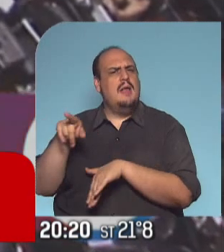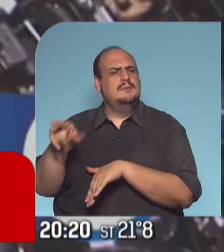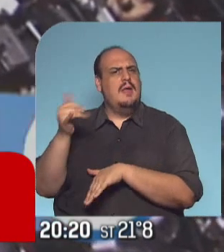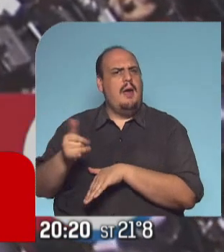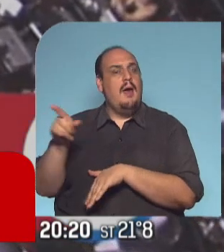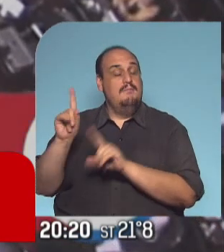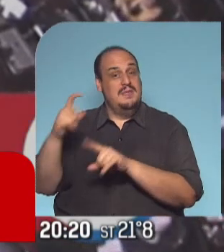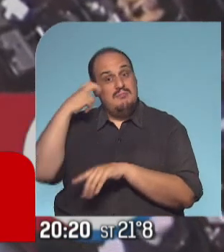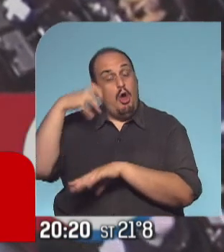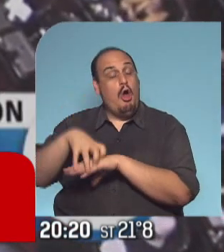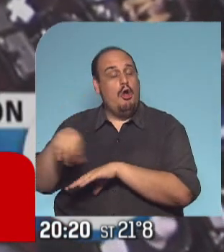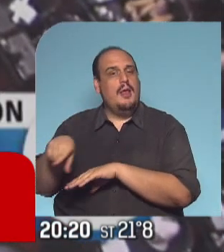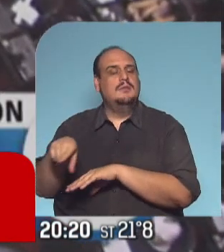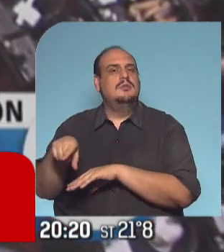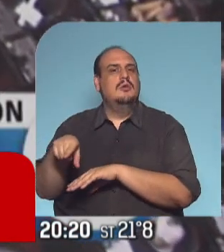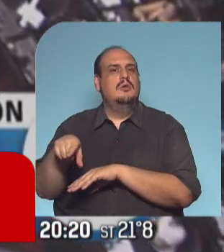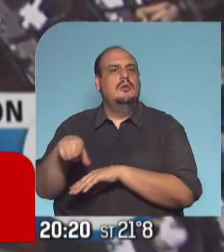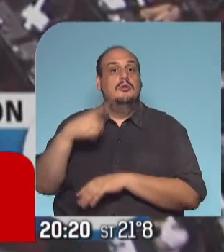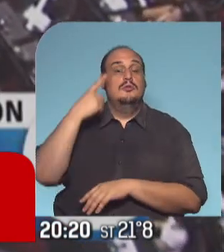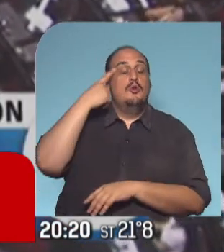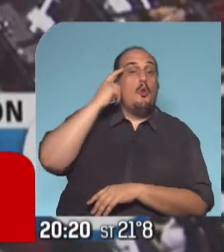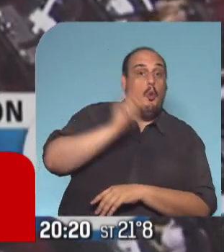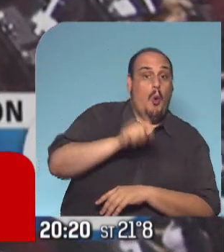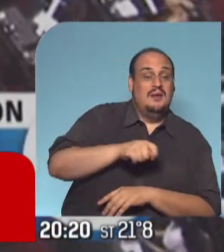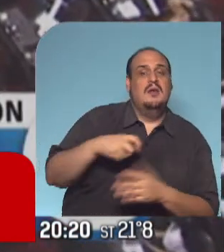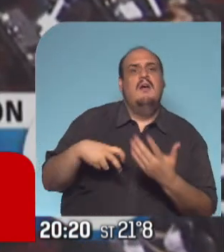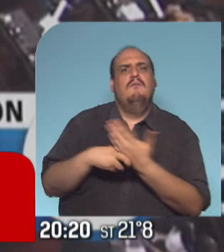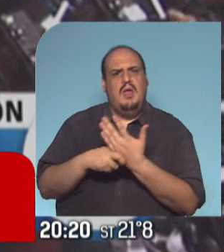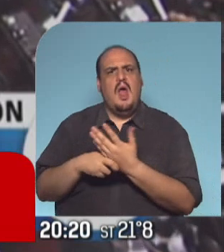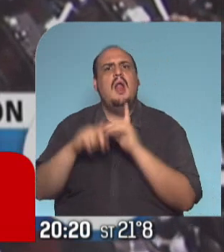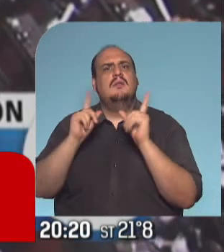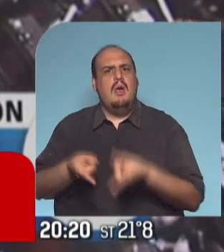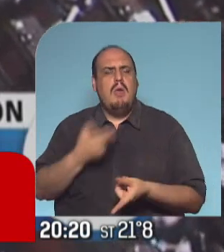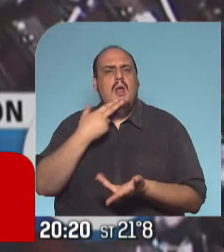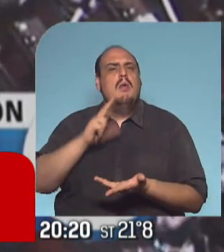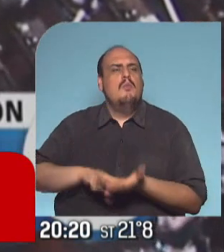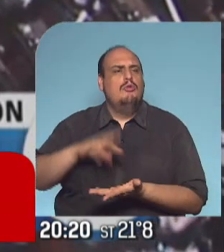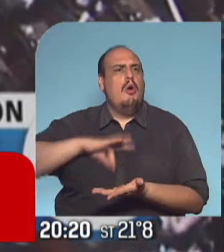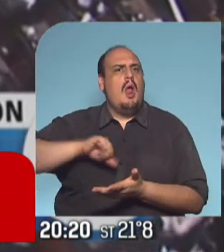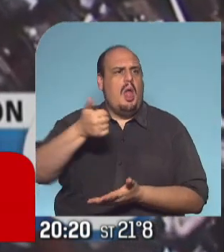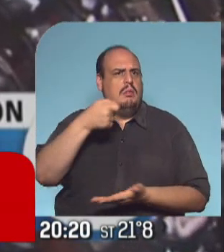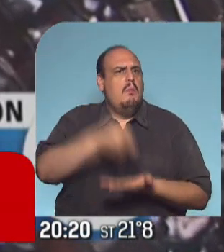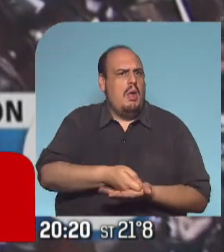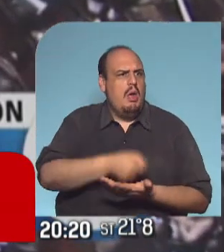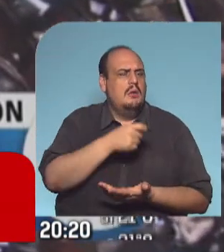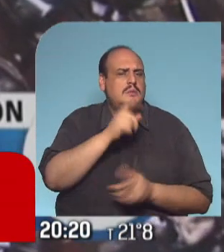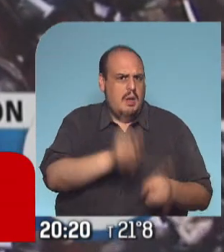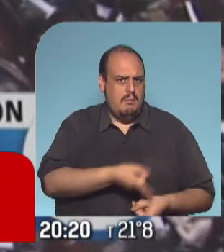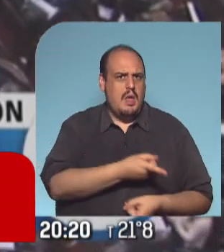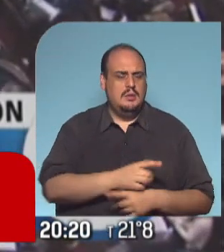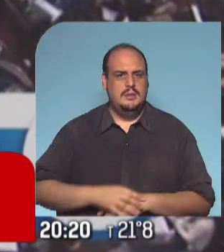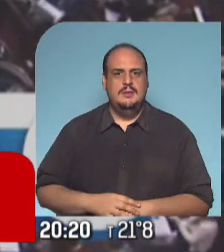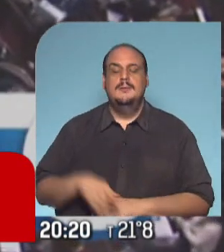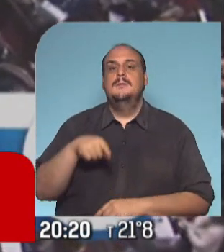Congreso, también un poco trabada, que es que jueces y fiscales también pasen a pagar ganancias. Claro. Esa idea de como